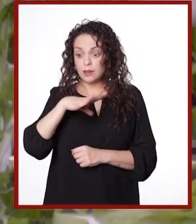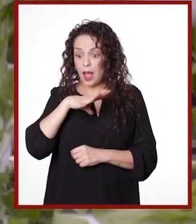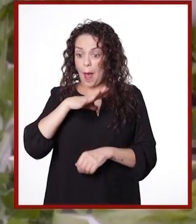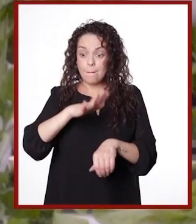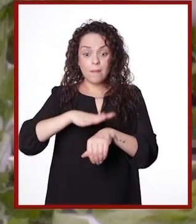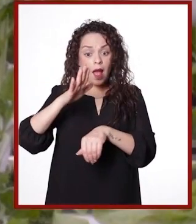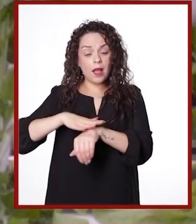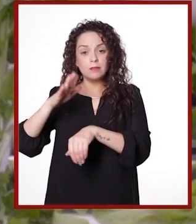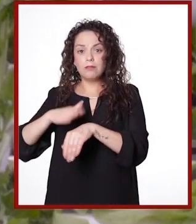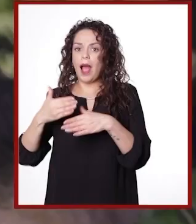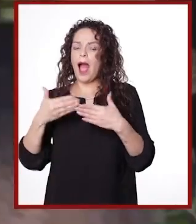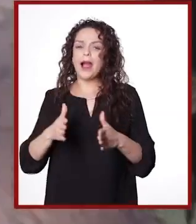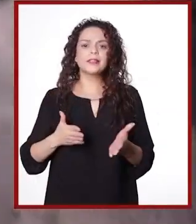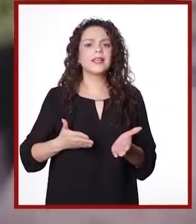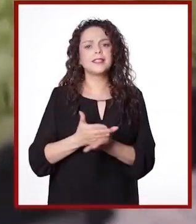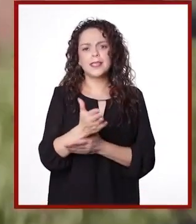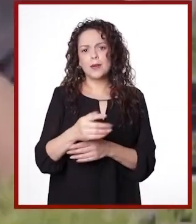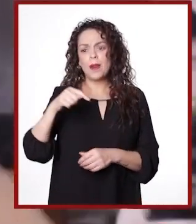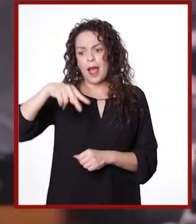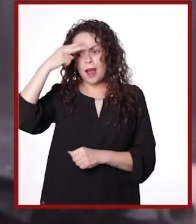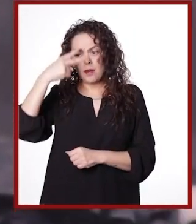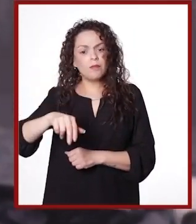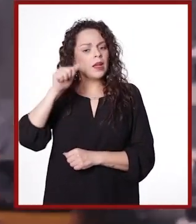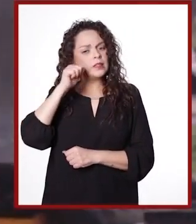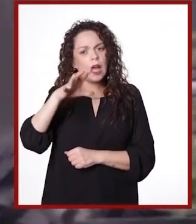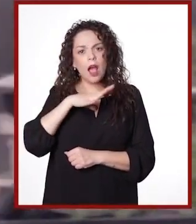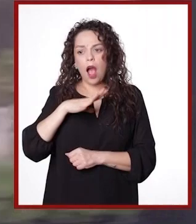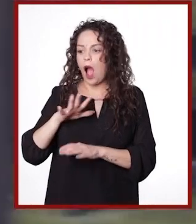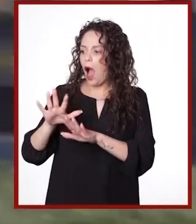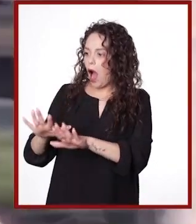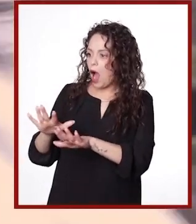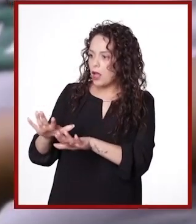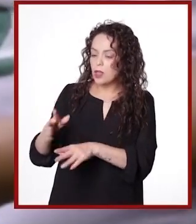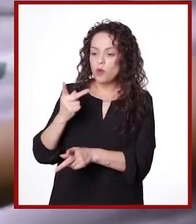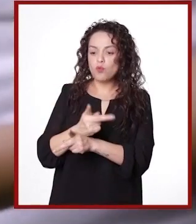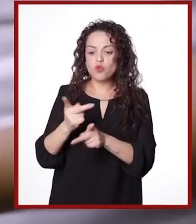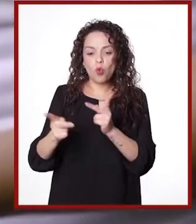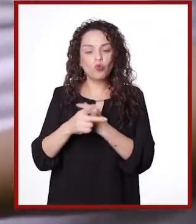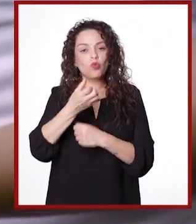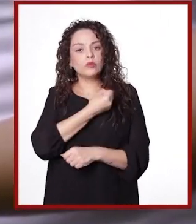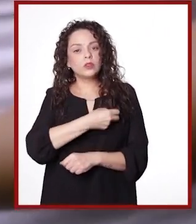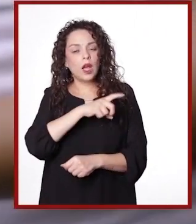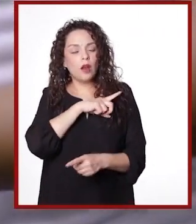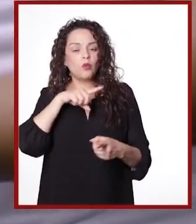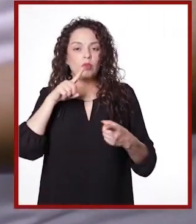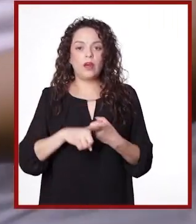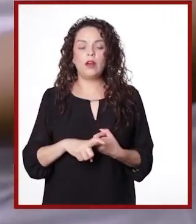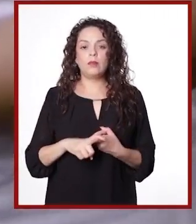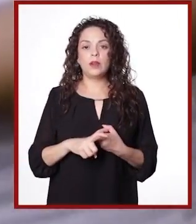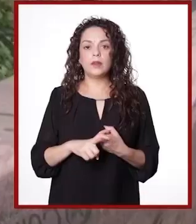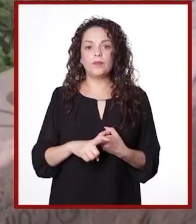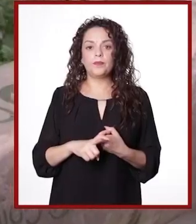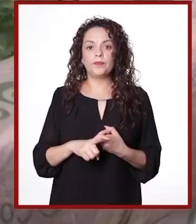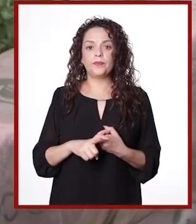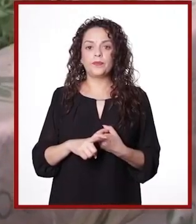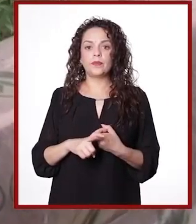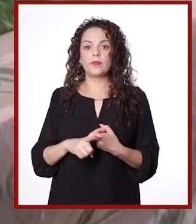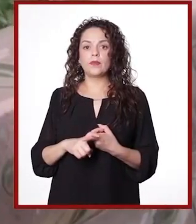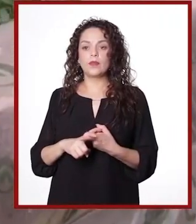más accesibles, ¿no? Y es algo que en México siempre lo hemos tenido ahí, ¿no? En los productos sanos, en los jardines